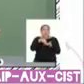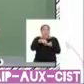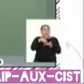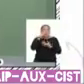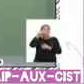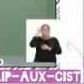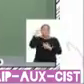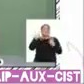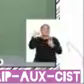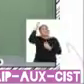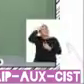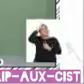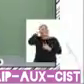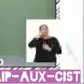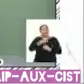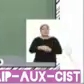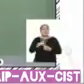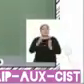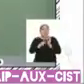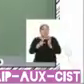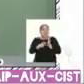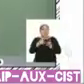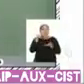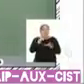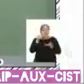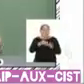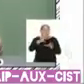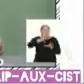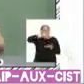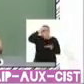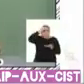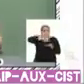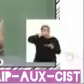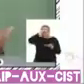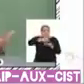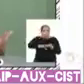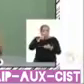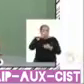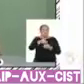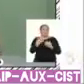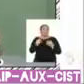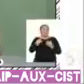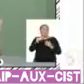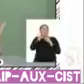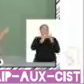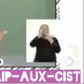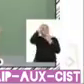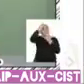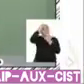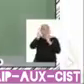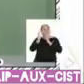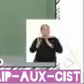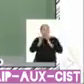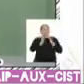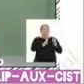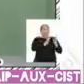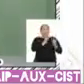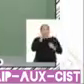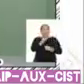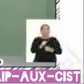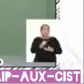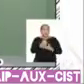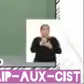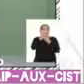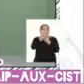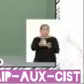conocimientos, por lo que estudiar y formarse mantiene a las personas informadas, preparadas y eso